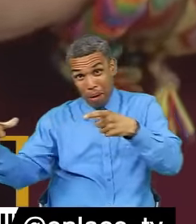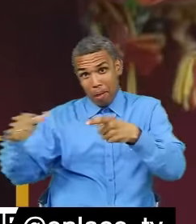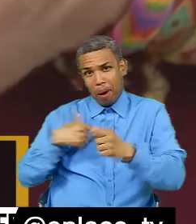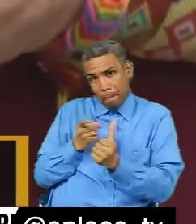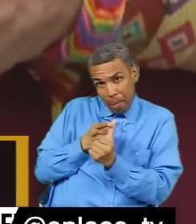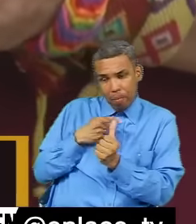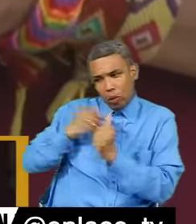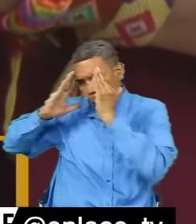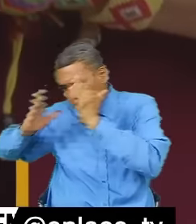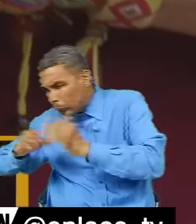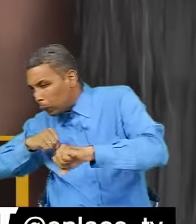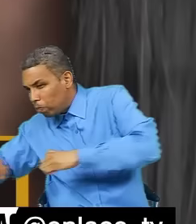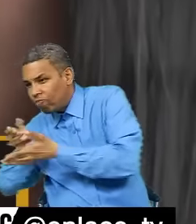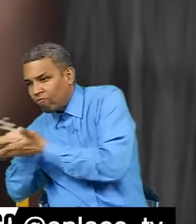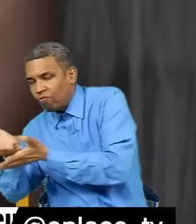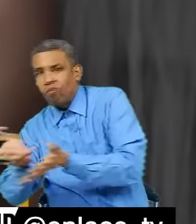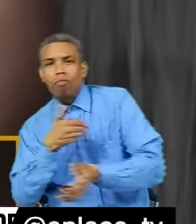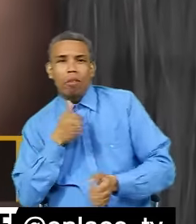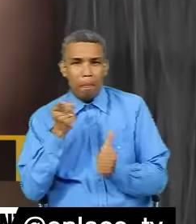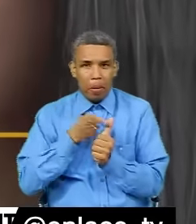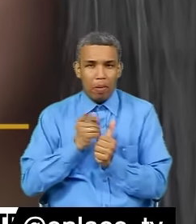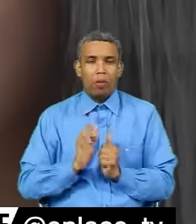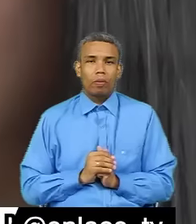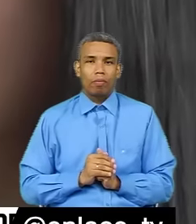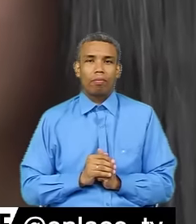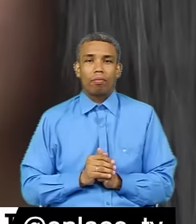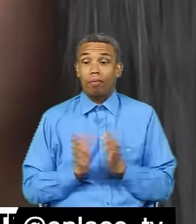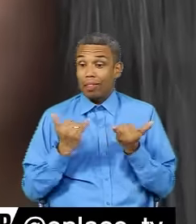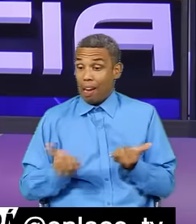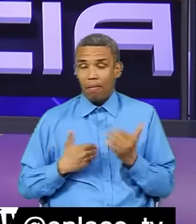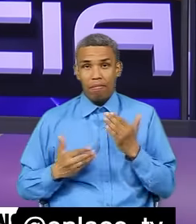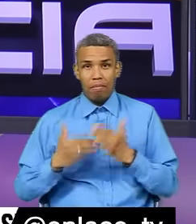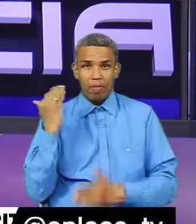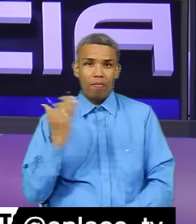atención. Desde ya está abierta la atención de esta nueva oferta institucional.